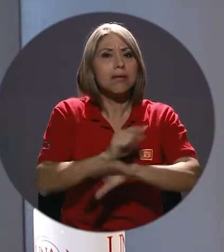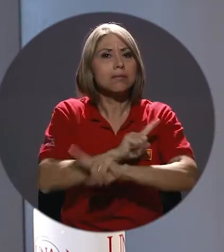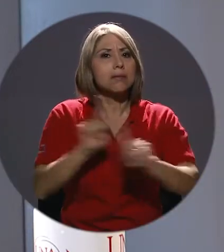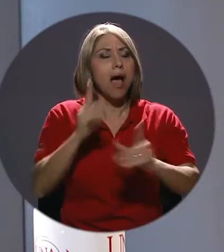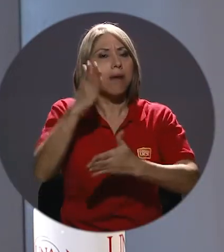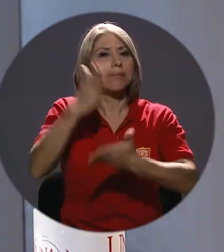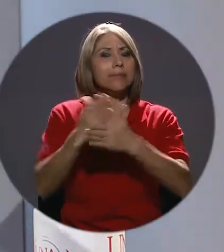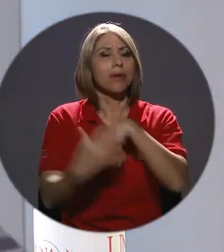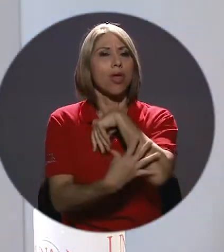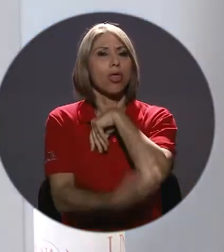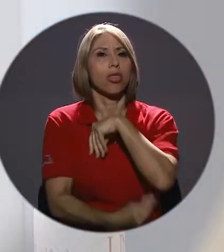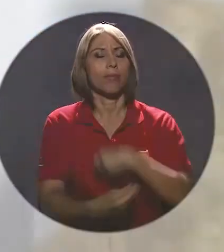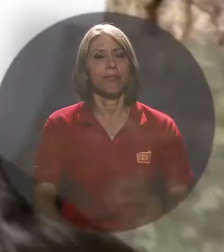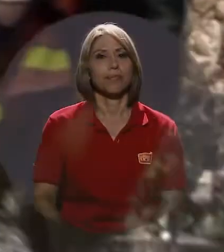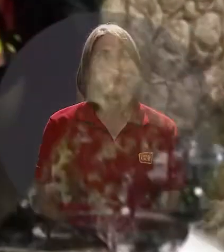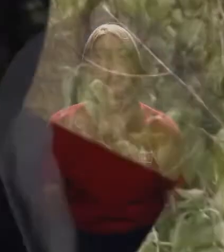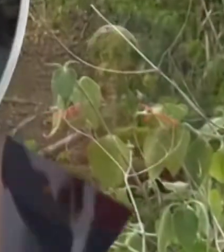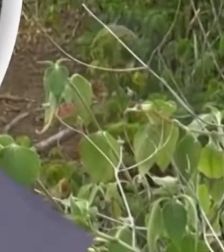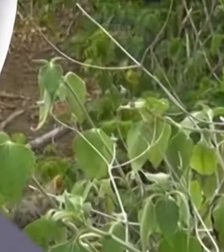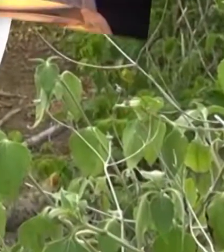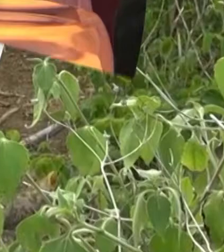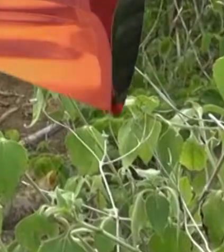familias de la pobreza.